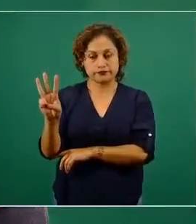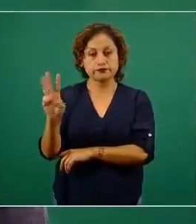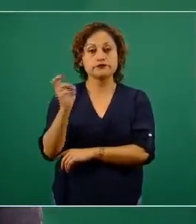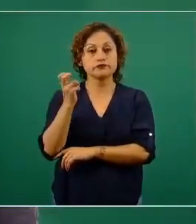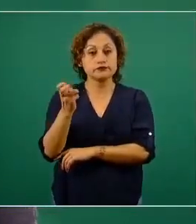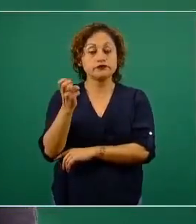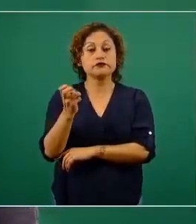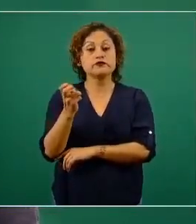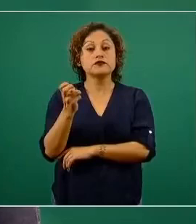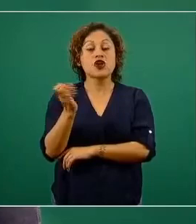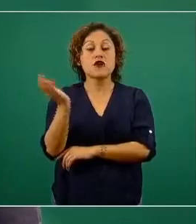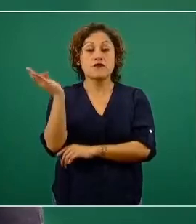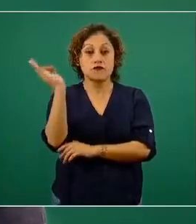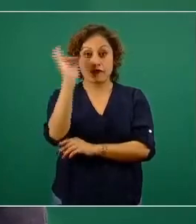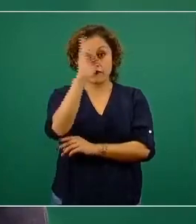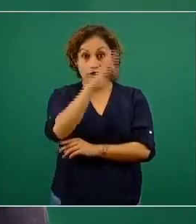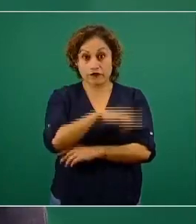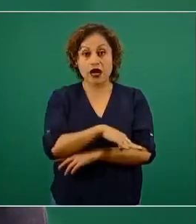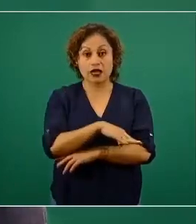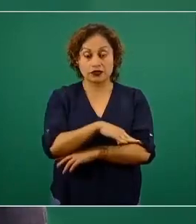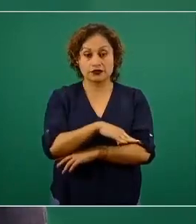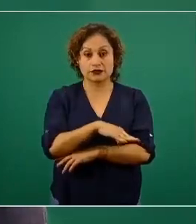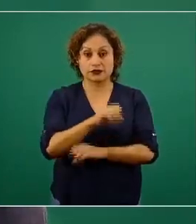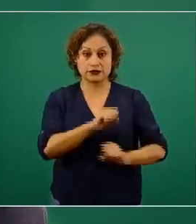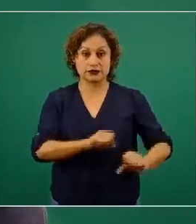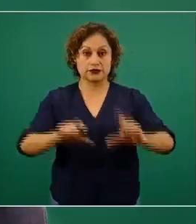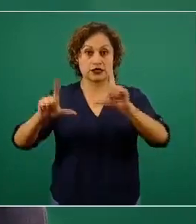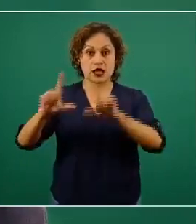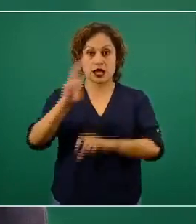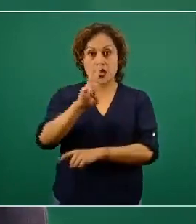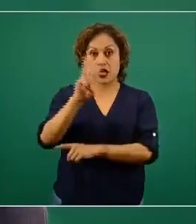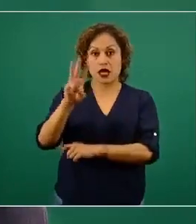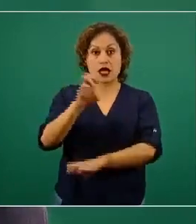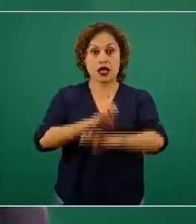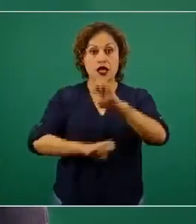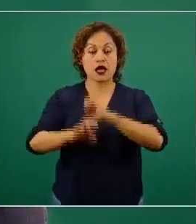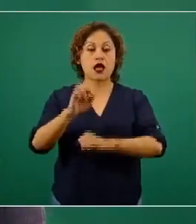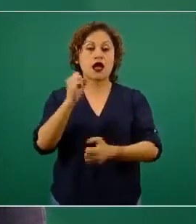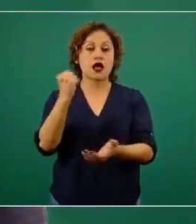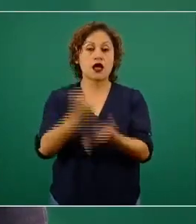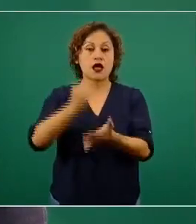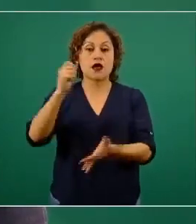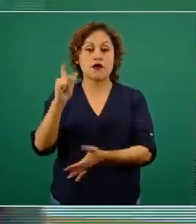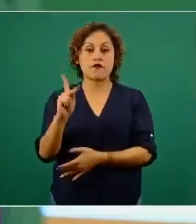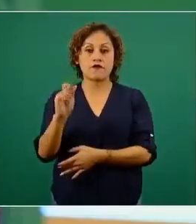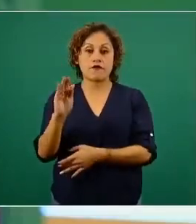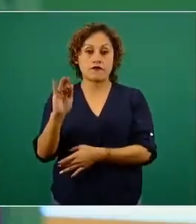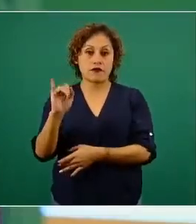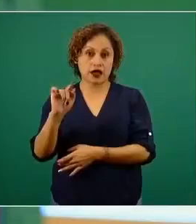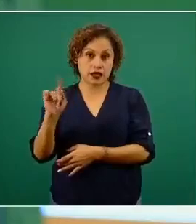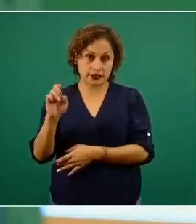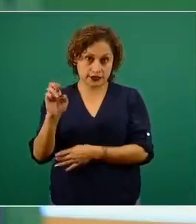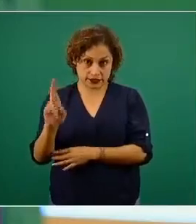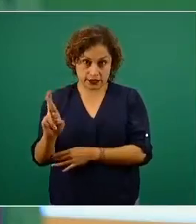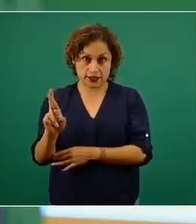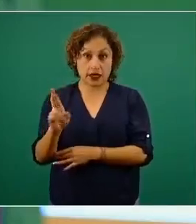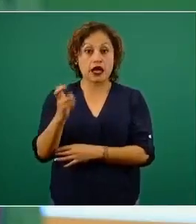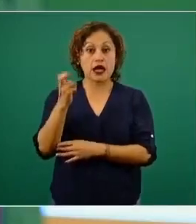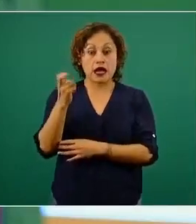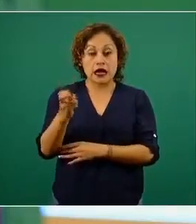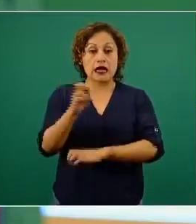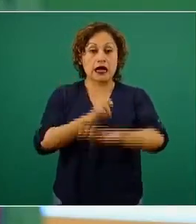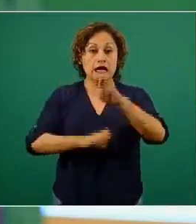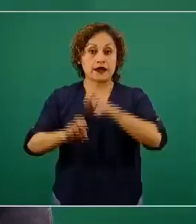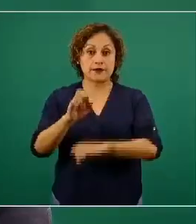que es una falsificación de una página de Pfizer, precisamente. No es responsabilidad de Pfizer. Agradecemos a